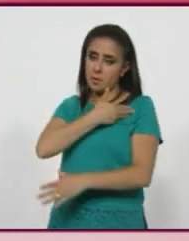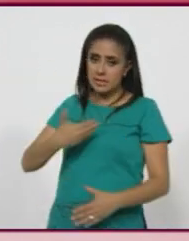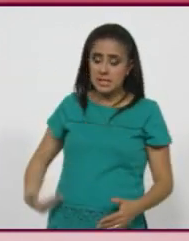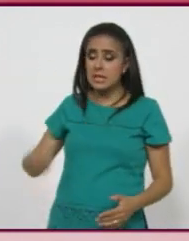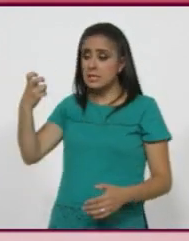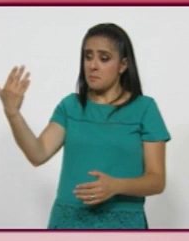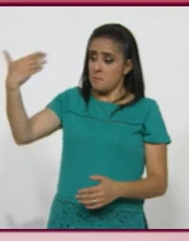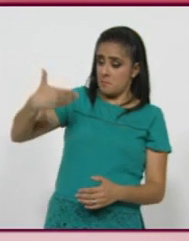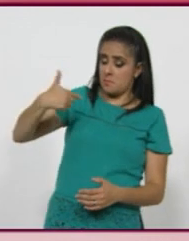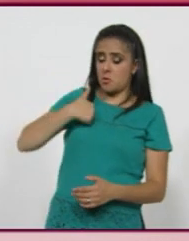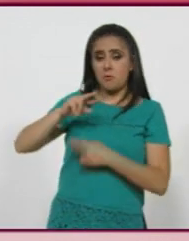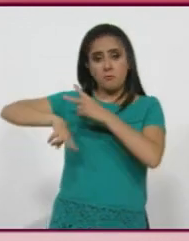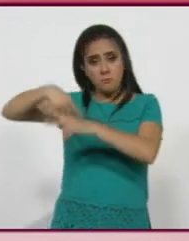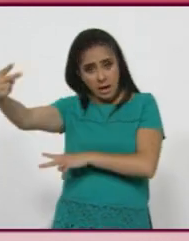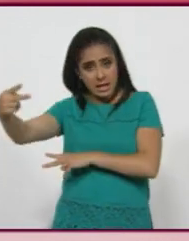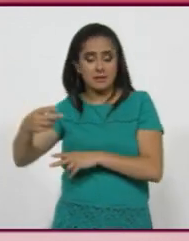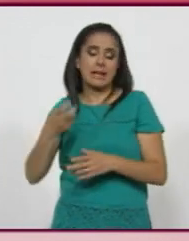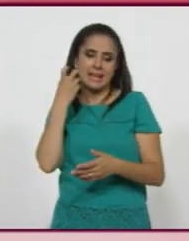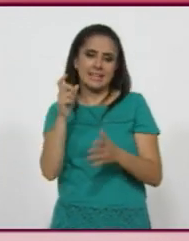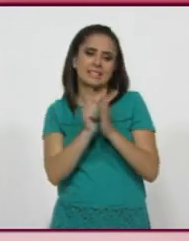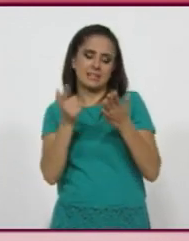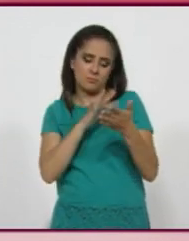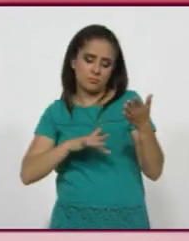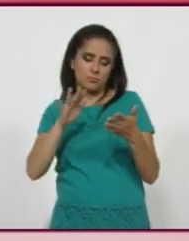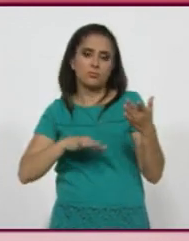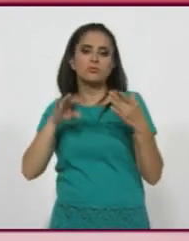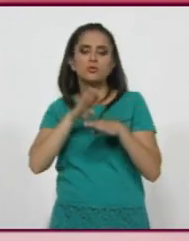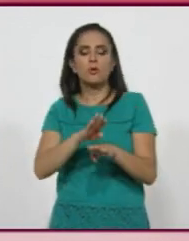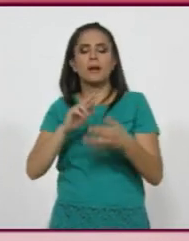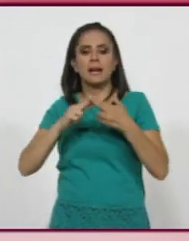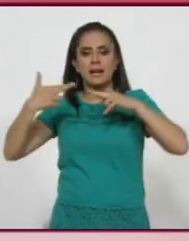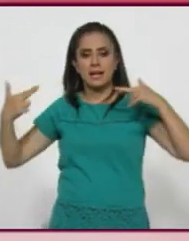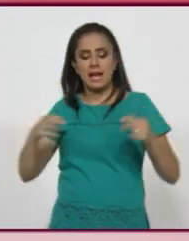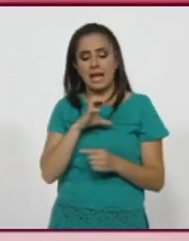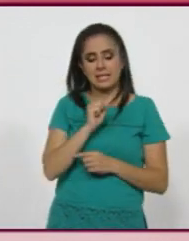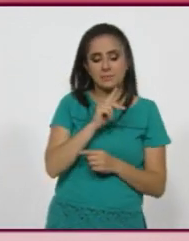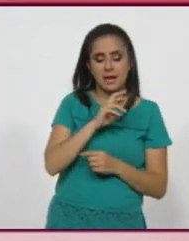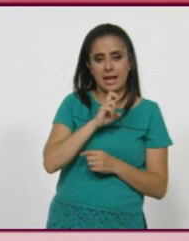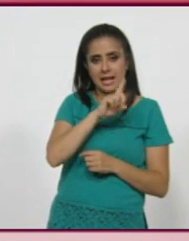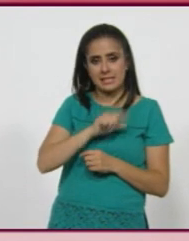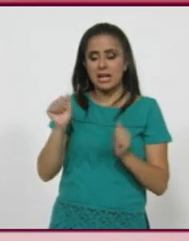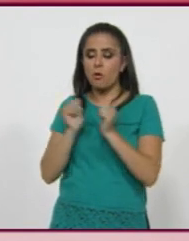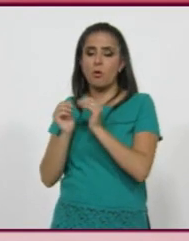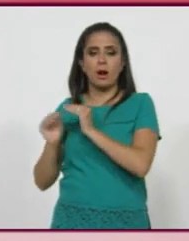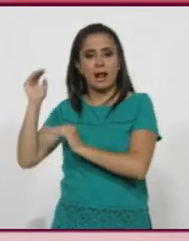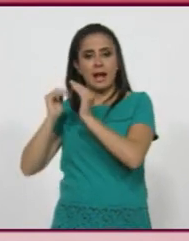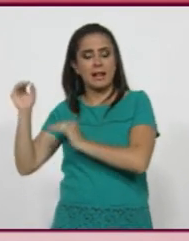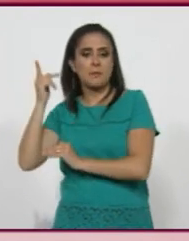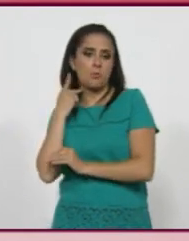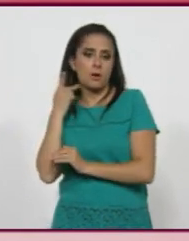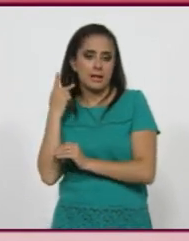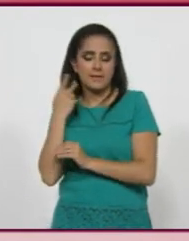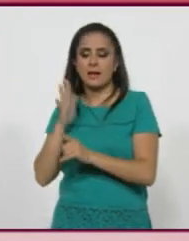presencia. Se habla mucho en el libro acerca de la relación que tuvo Esperanza Iris con las altas esferas del poder y de